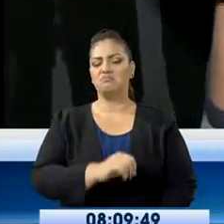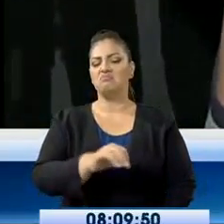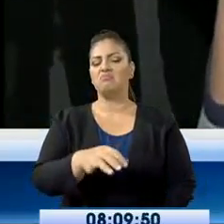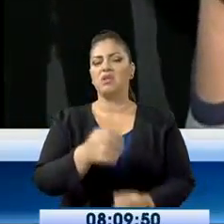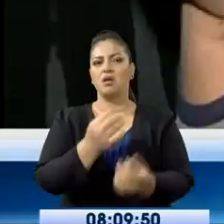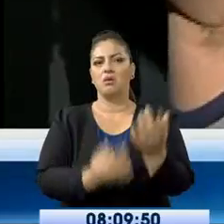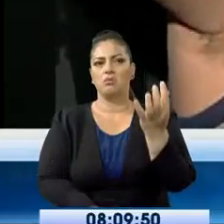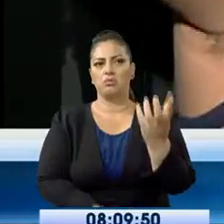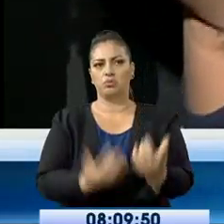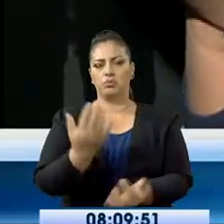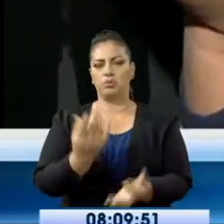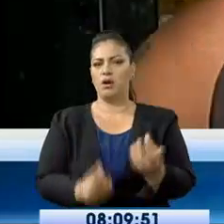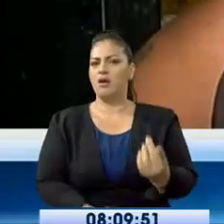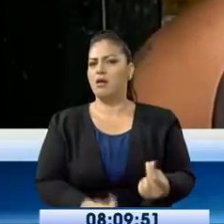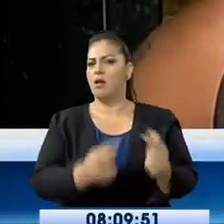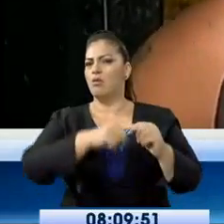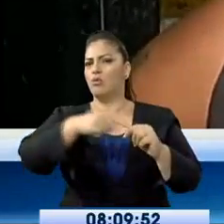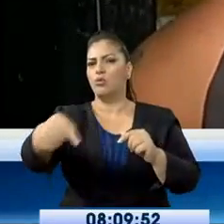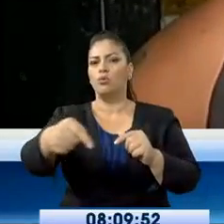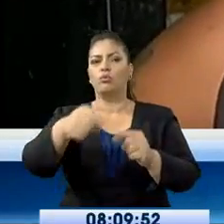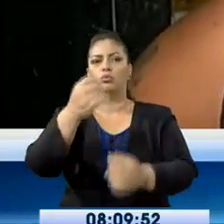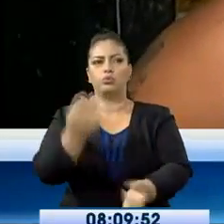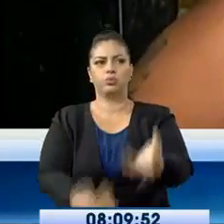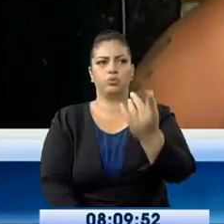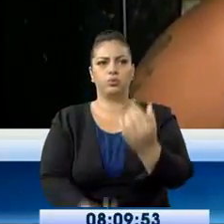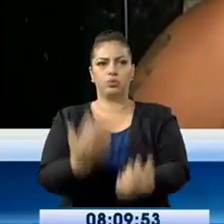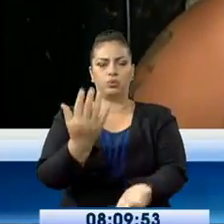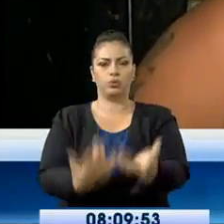eso y ese fuego corrió a la otra casa. Ahí había una persona